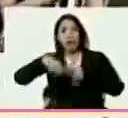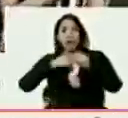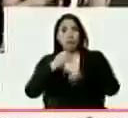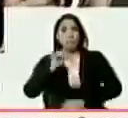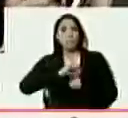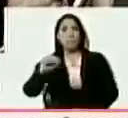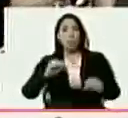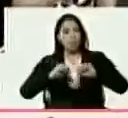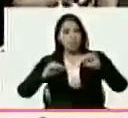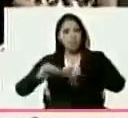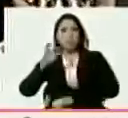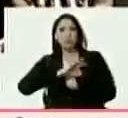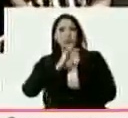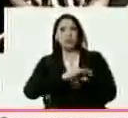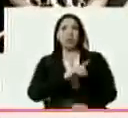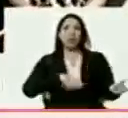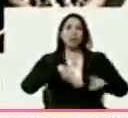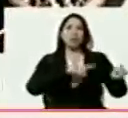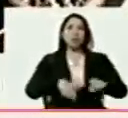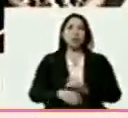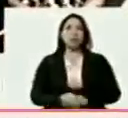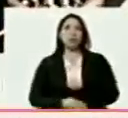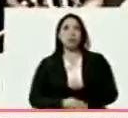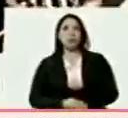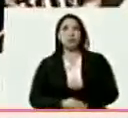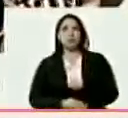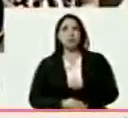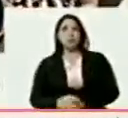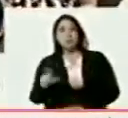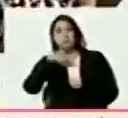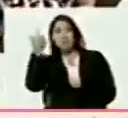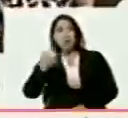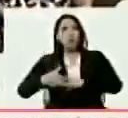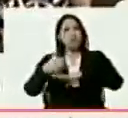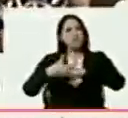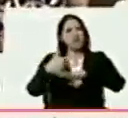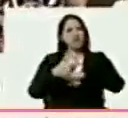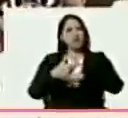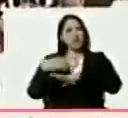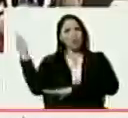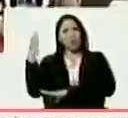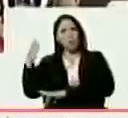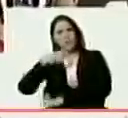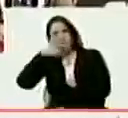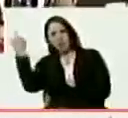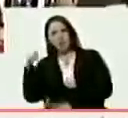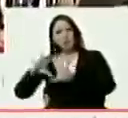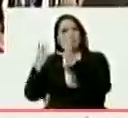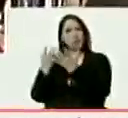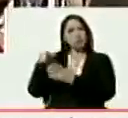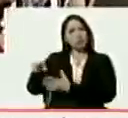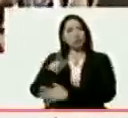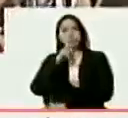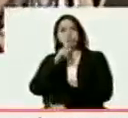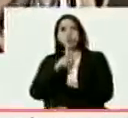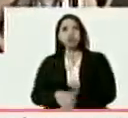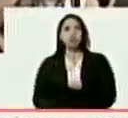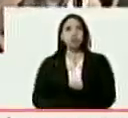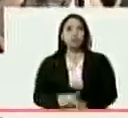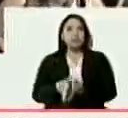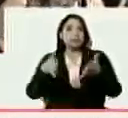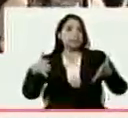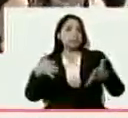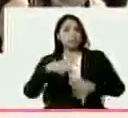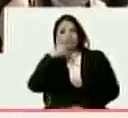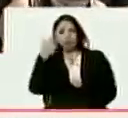movimientos sociales. Son una vergüenza, el gobierno de Colombia es una vergüenza para el mundo. Una gran